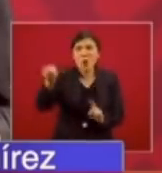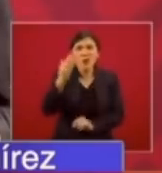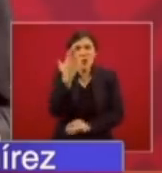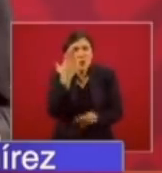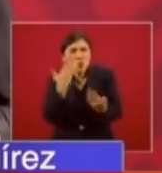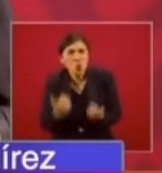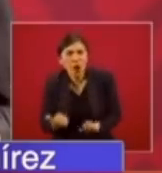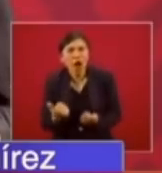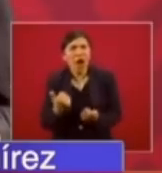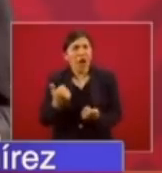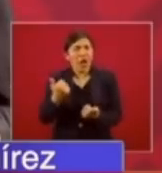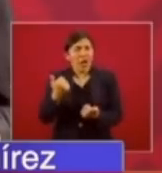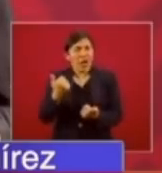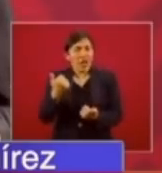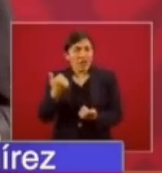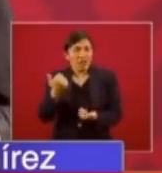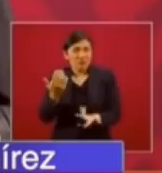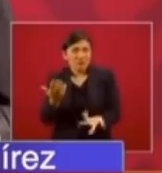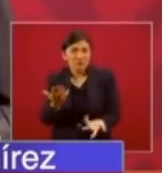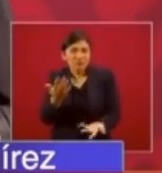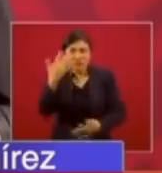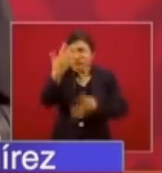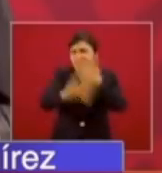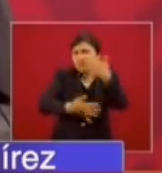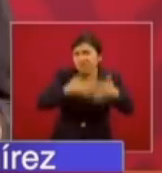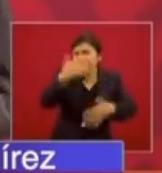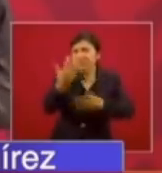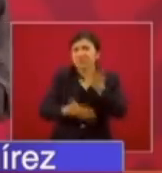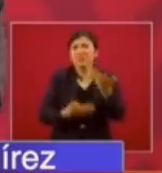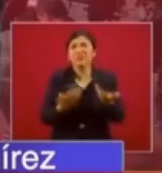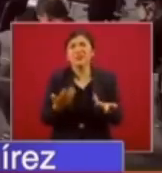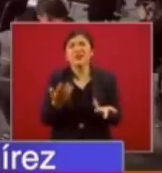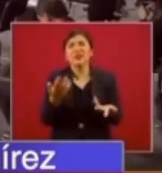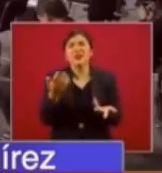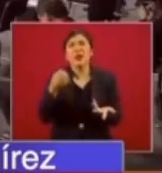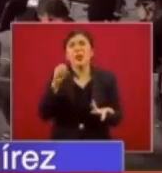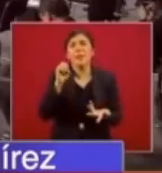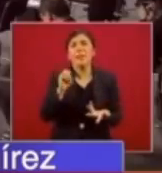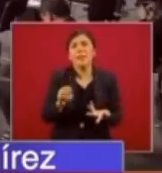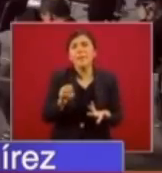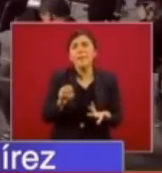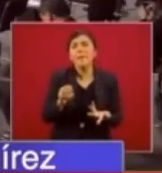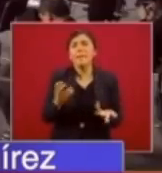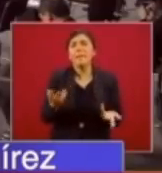menos en que se